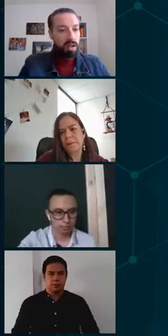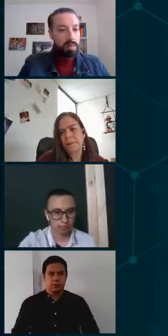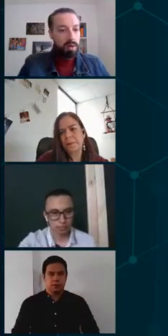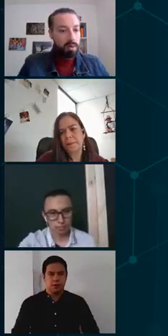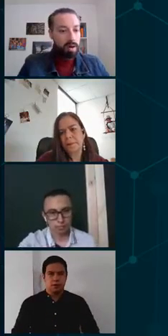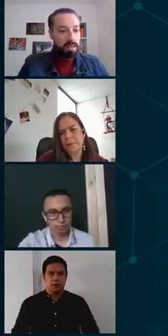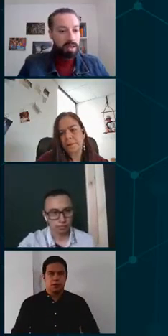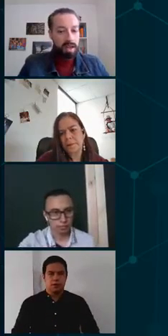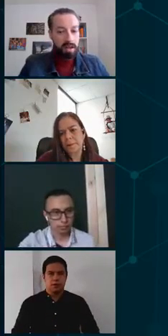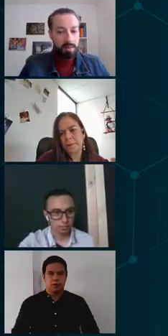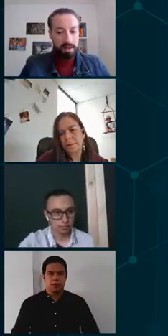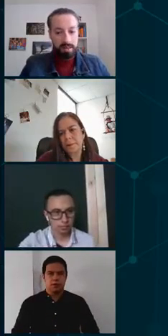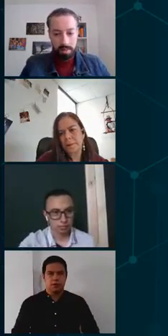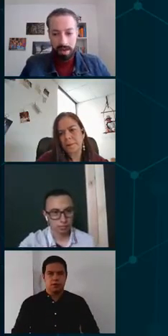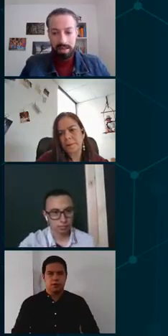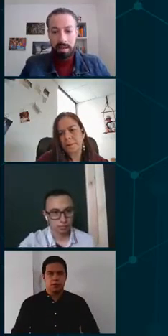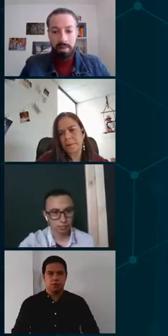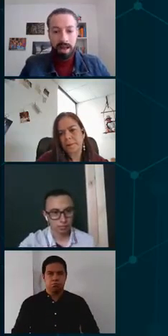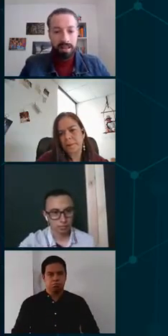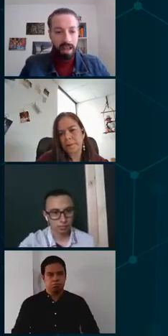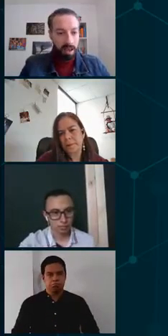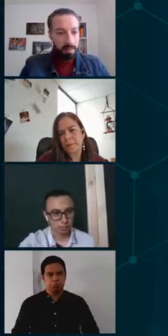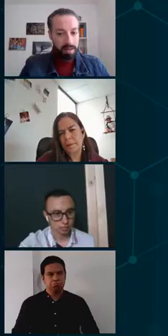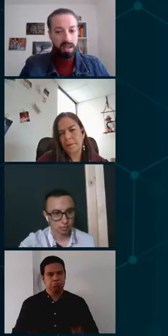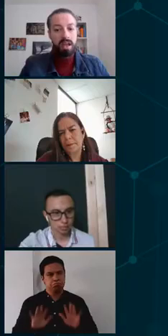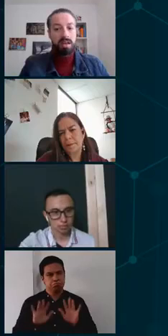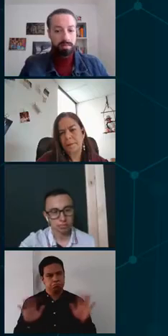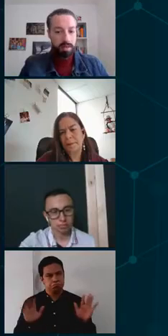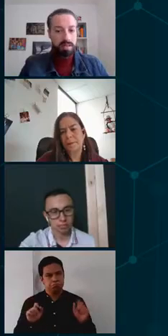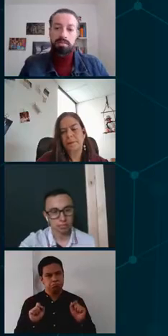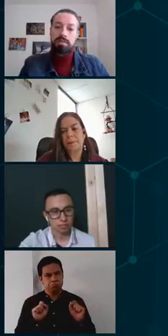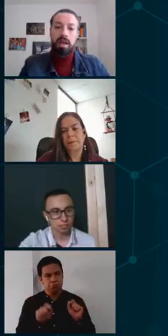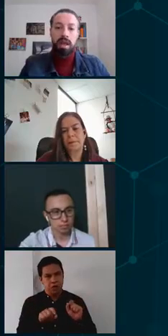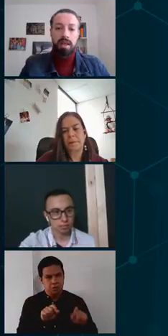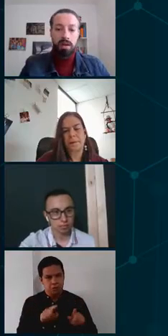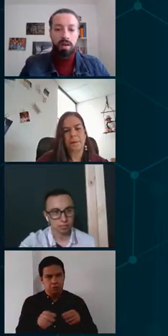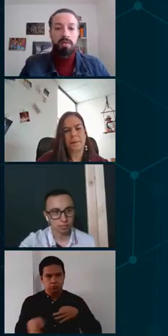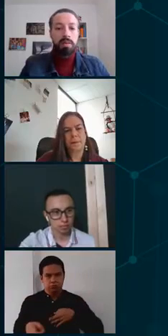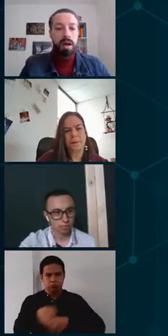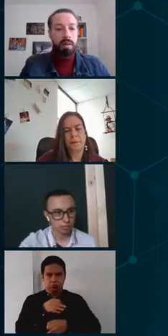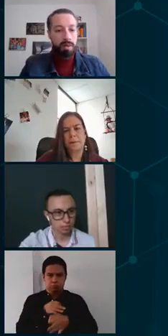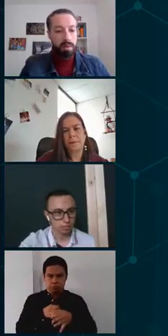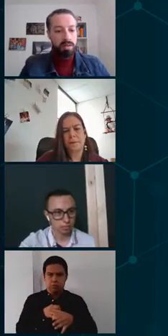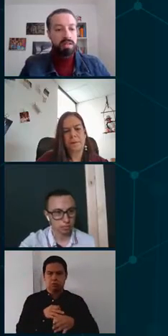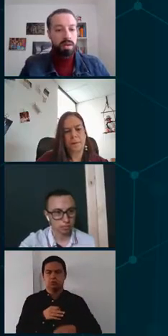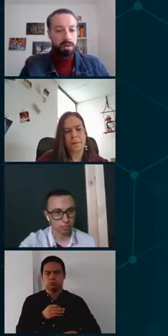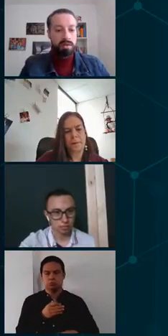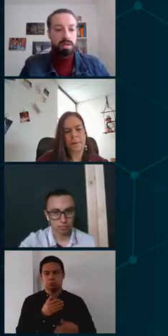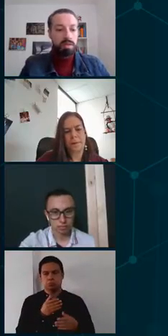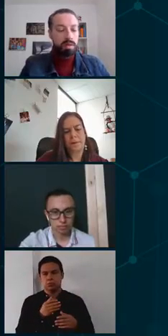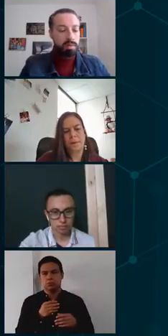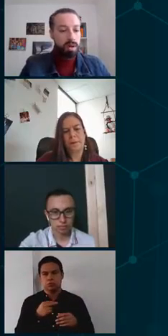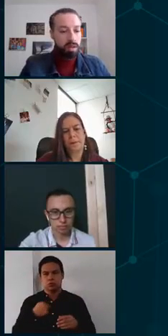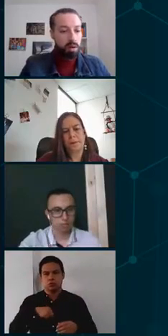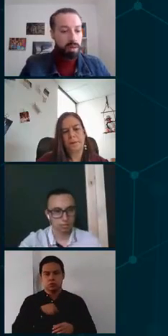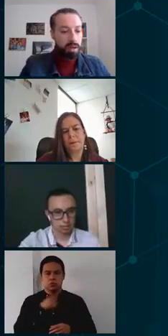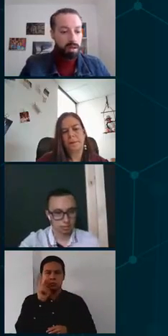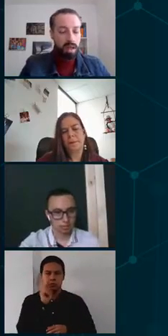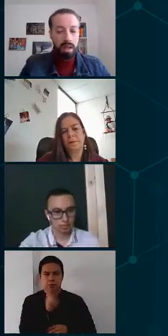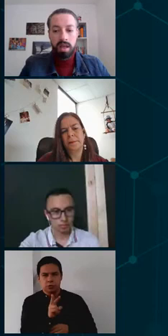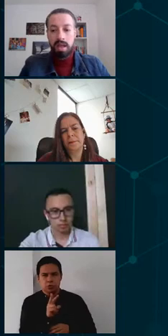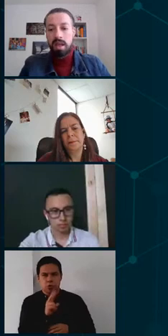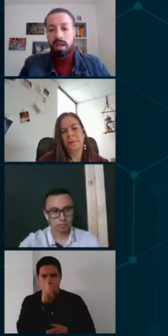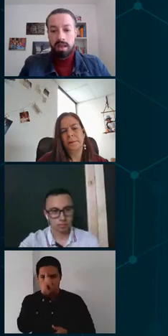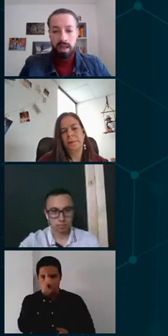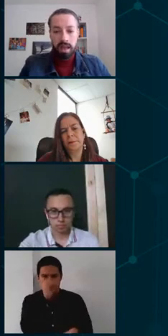Listo, yo creo que por esta primera etapa de empatía, pues de alguna forma pudimos estar conociendo un poquito la